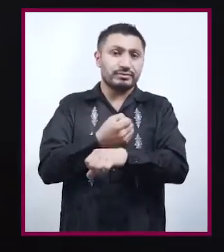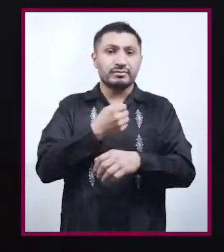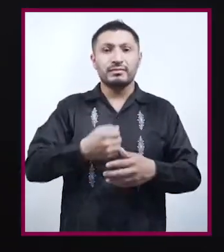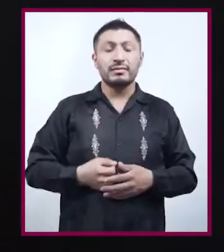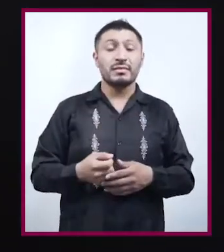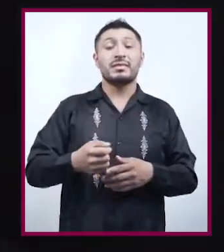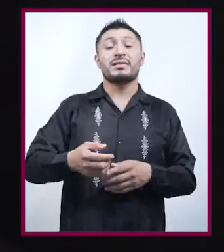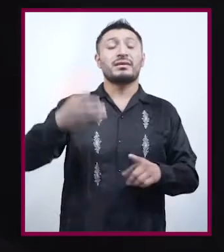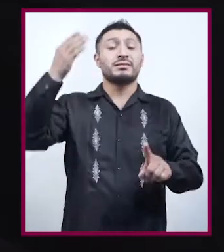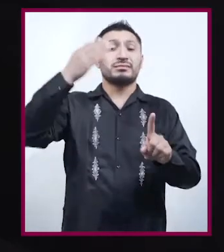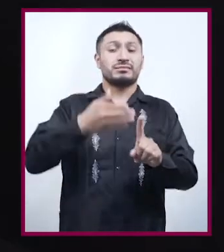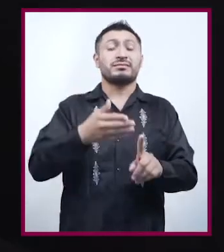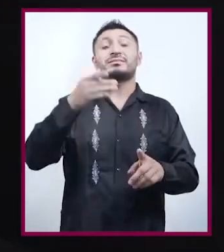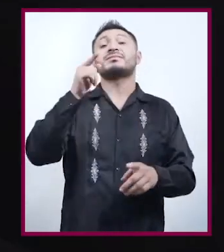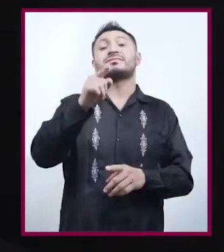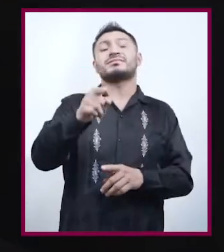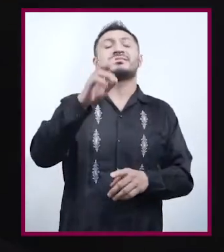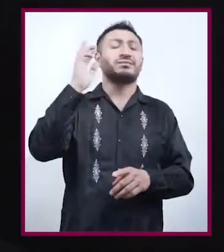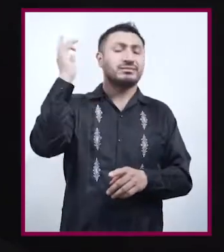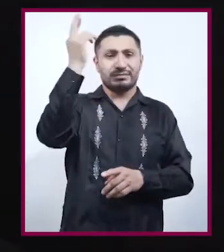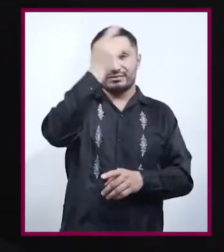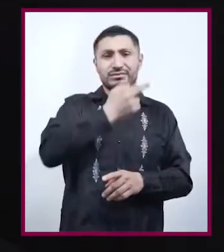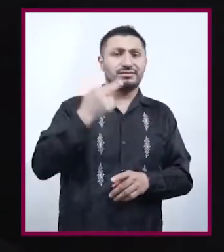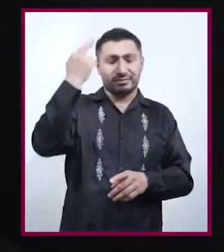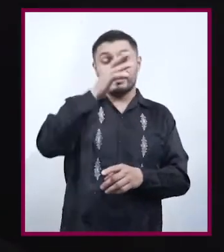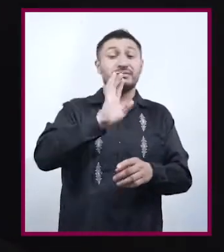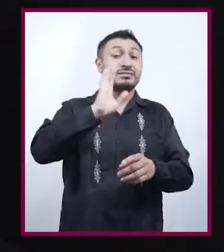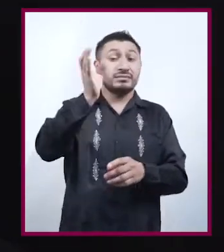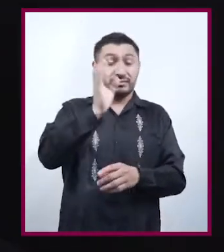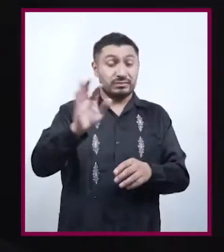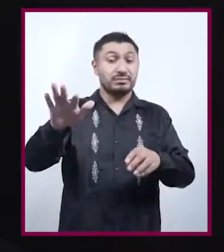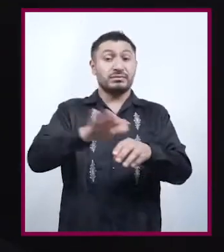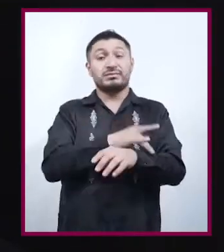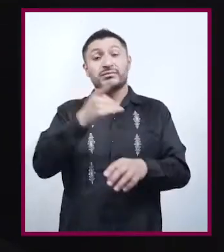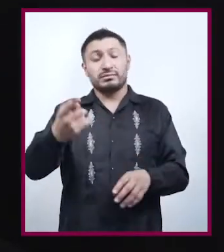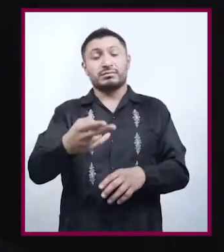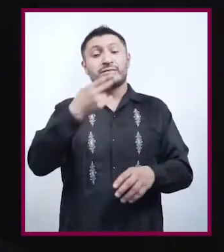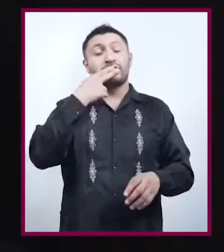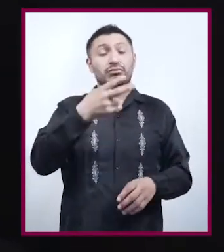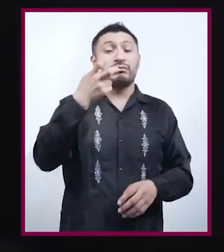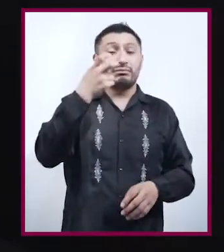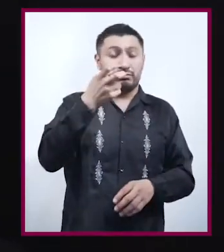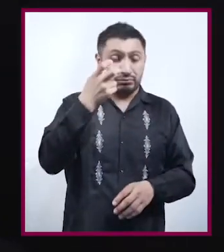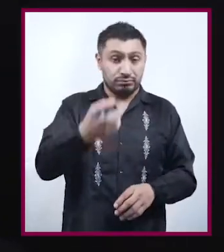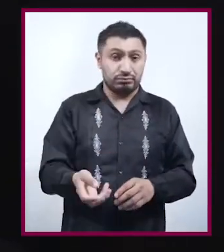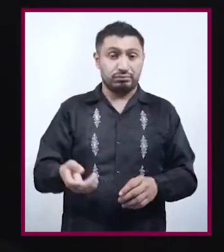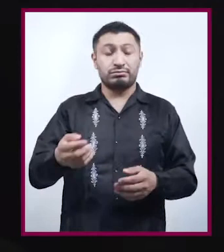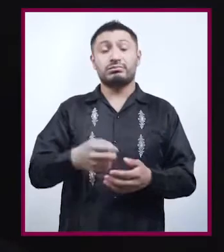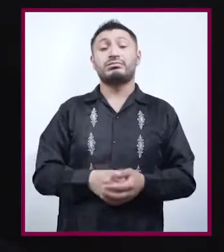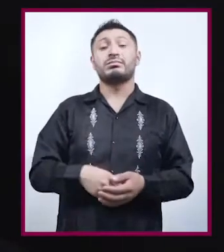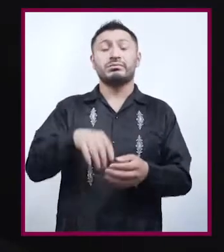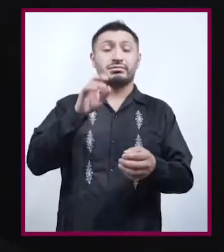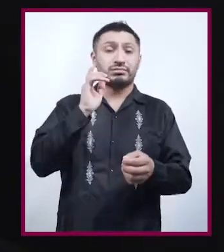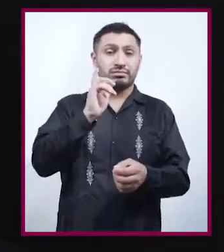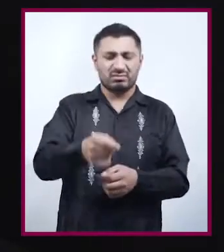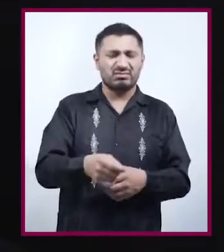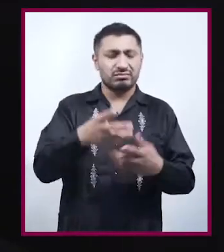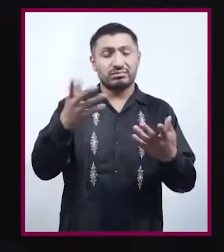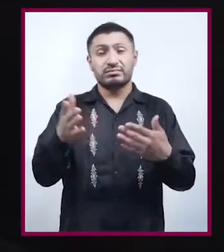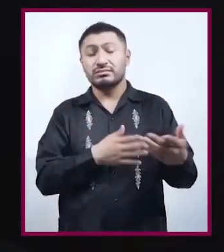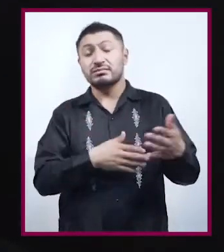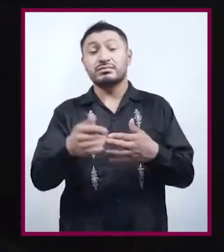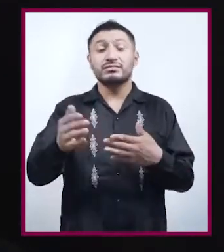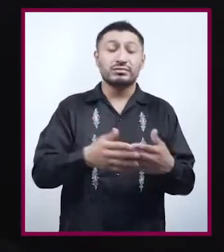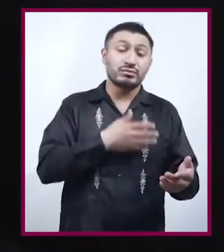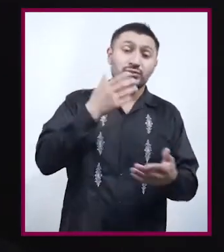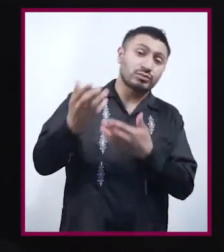del calzado. Nuestro propósito es que revisemos desde cuándo y por qué se utilizan estas prendas con suela y qué nos dicen